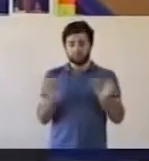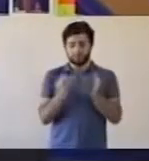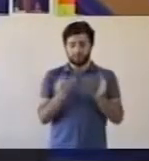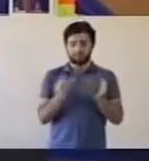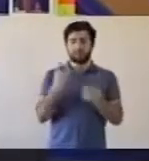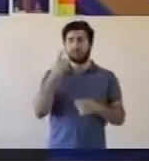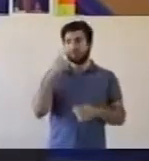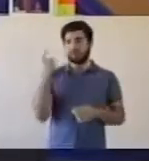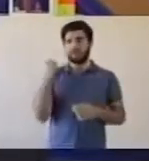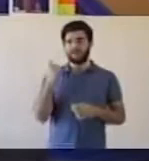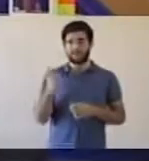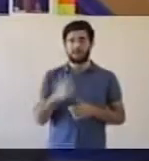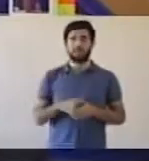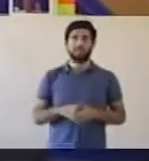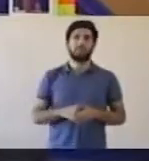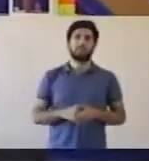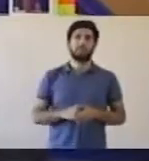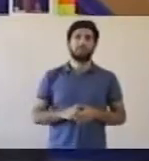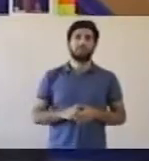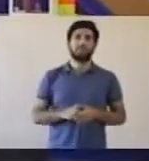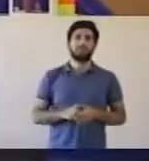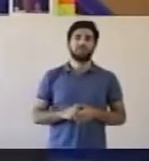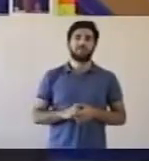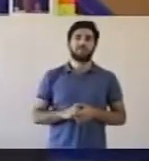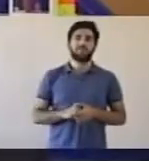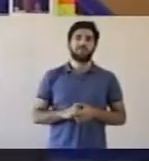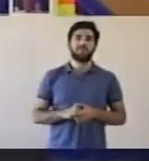que podamos tener una base.